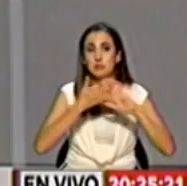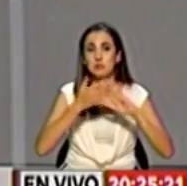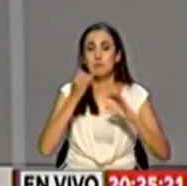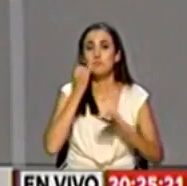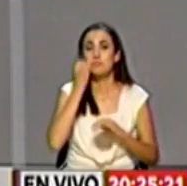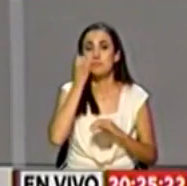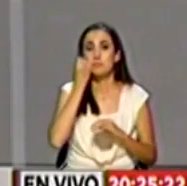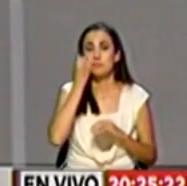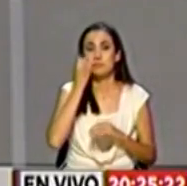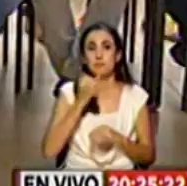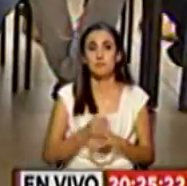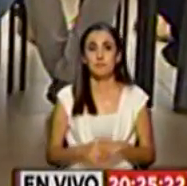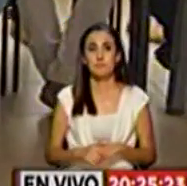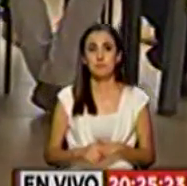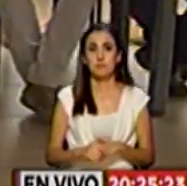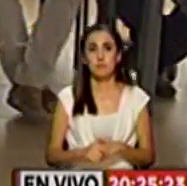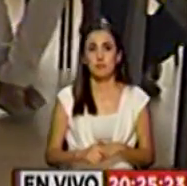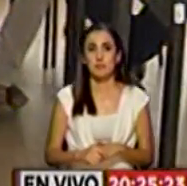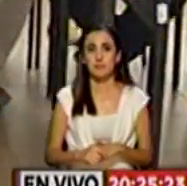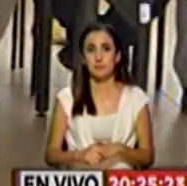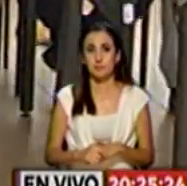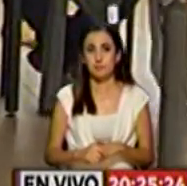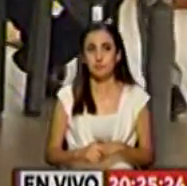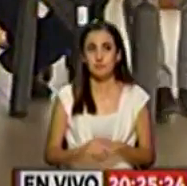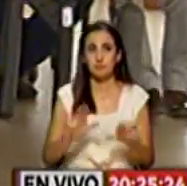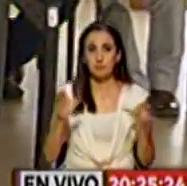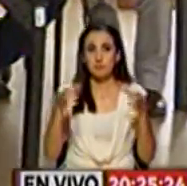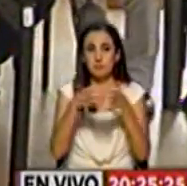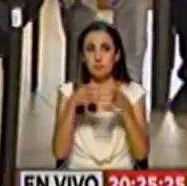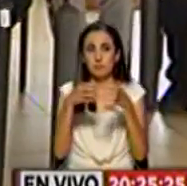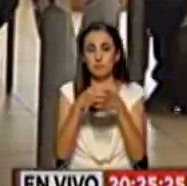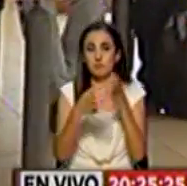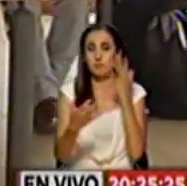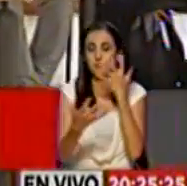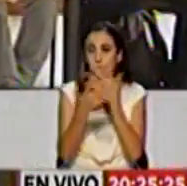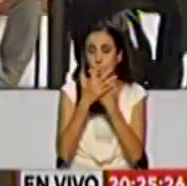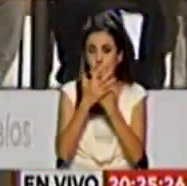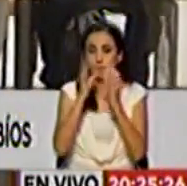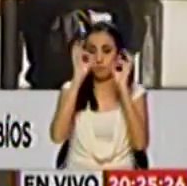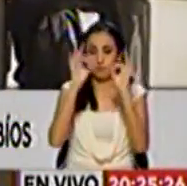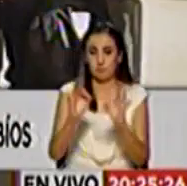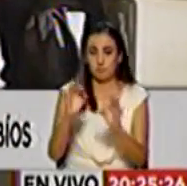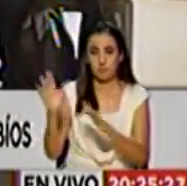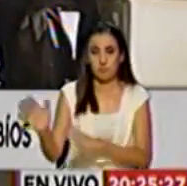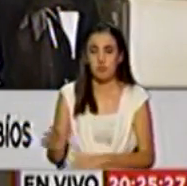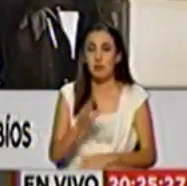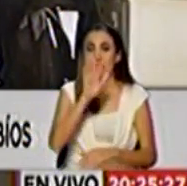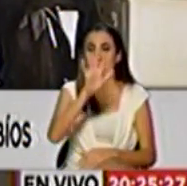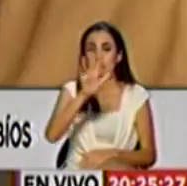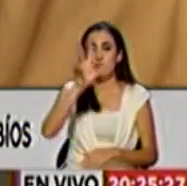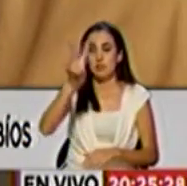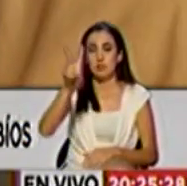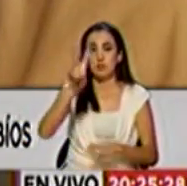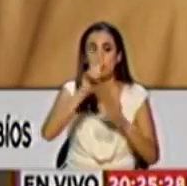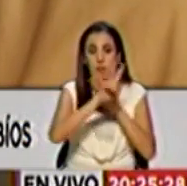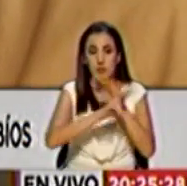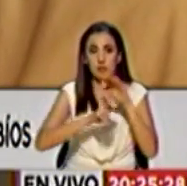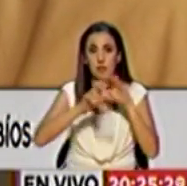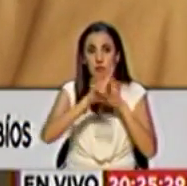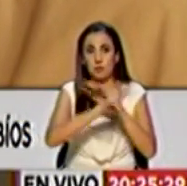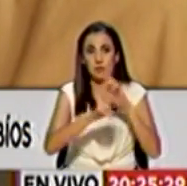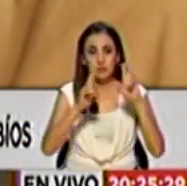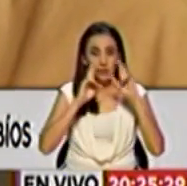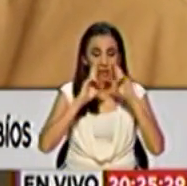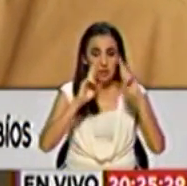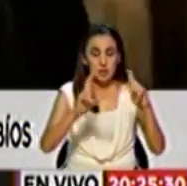indígenas. Con la sentencia de la Corte Provincial de Sucumbíos se ordena que 52 concesiones mineras se reviertan y se reconoce que